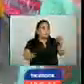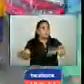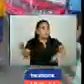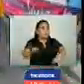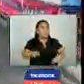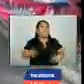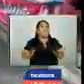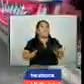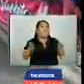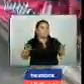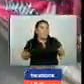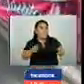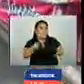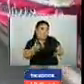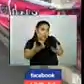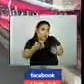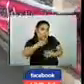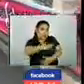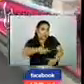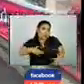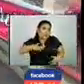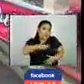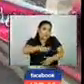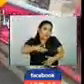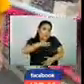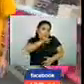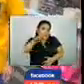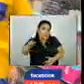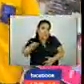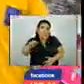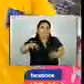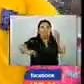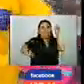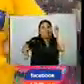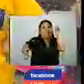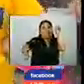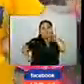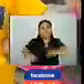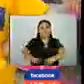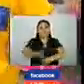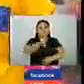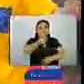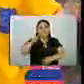de personas que deseen distraerse dentro de San Salvador. Moisés Bonilla,